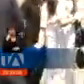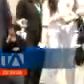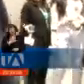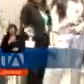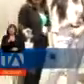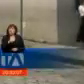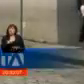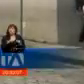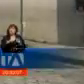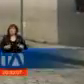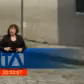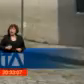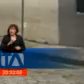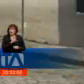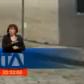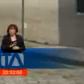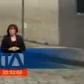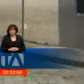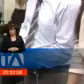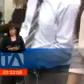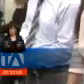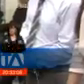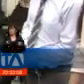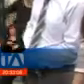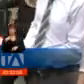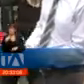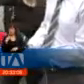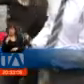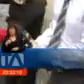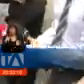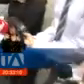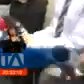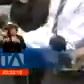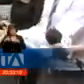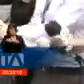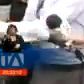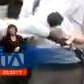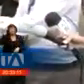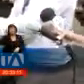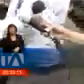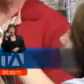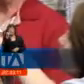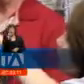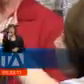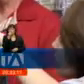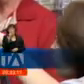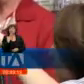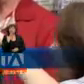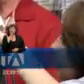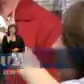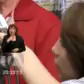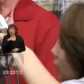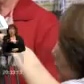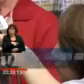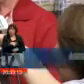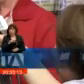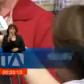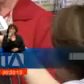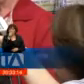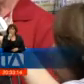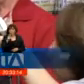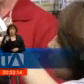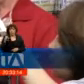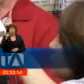salud de su compatriota. A su salida anunció que está bien, pero le preocupa su alimentación. Él es vegetariano y el tema de